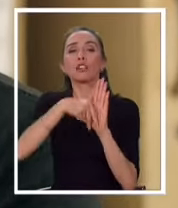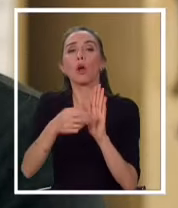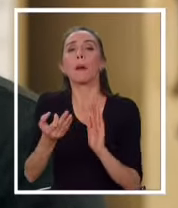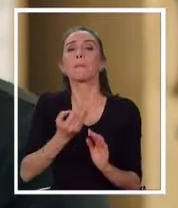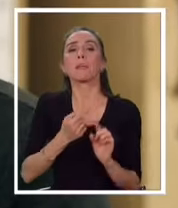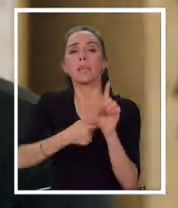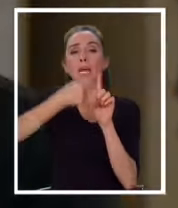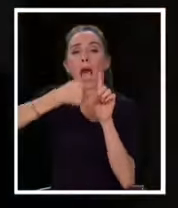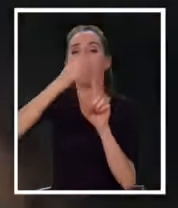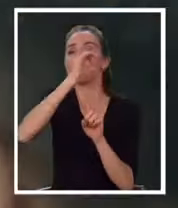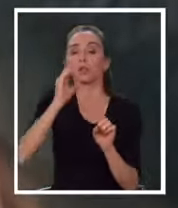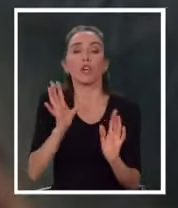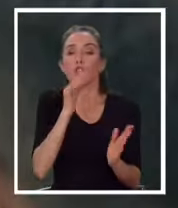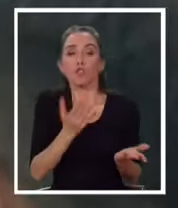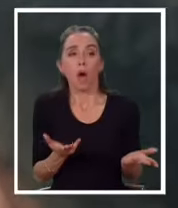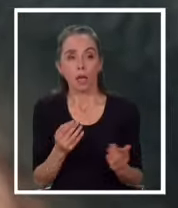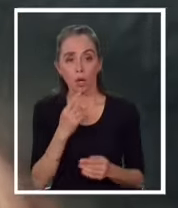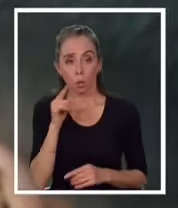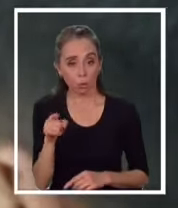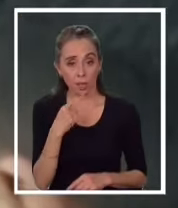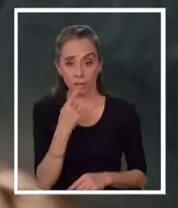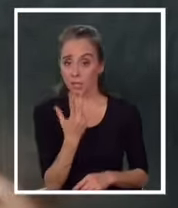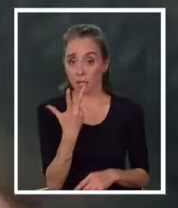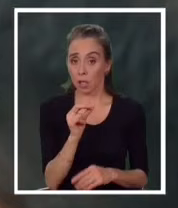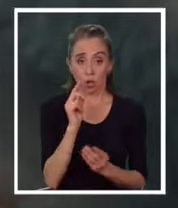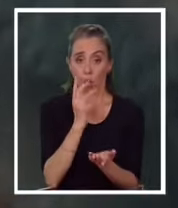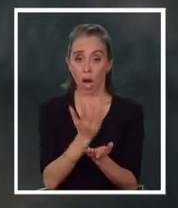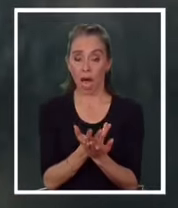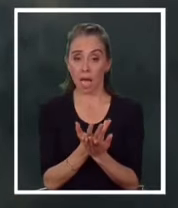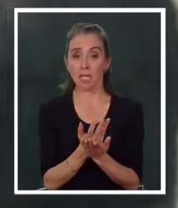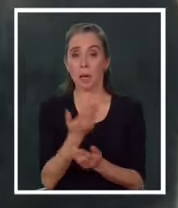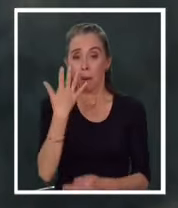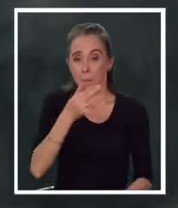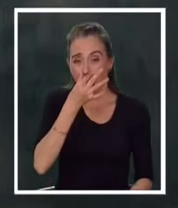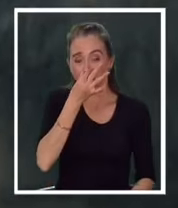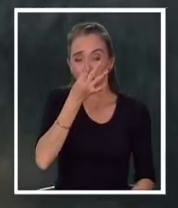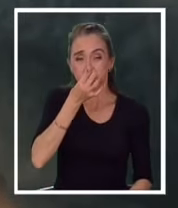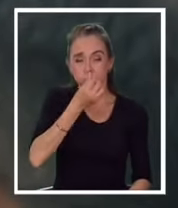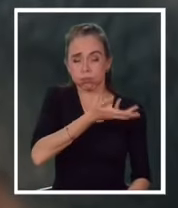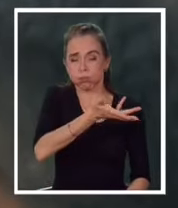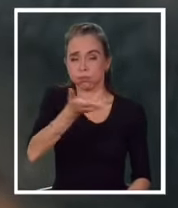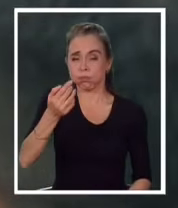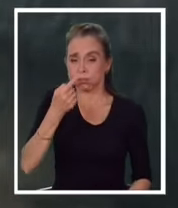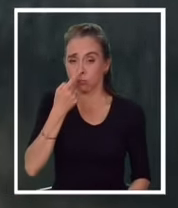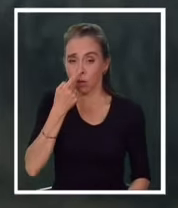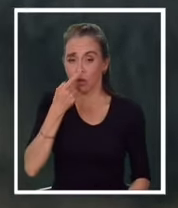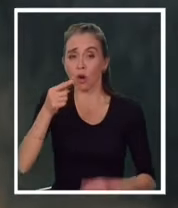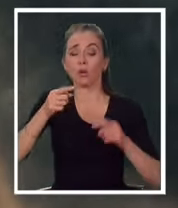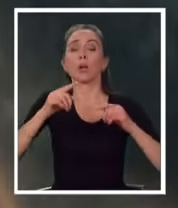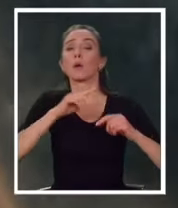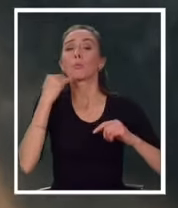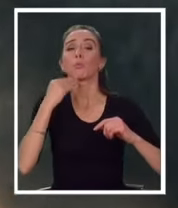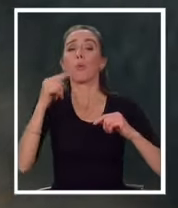diga? No me lo dice. ¿Ustedes descartan absolutamente de que exista este mal olor por parte de las